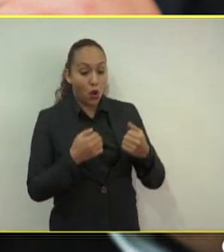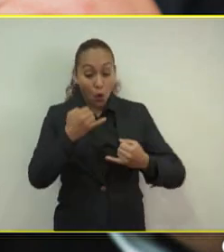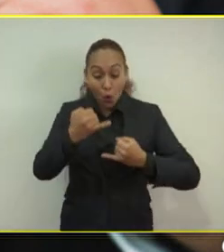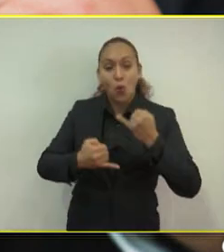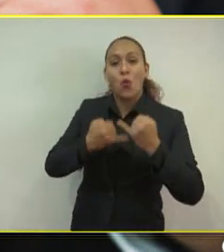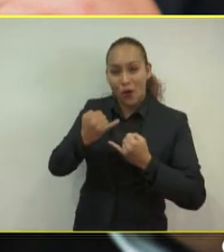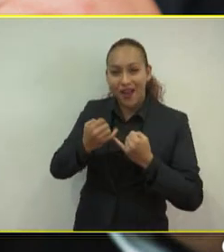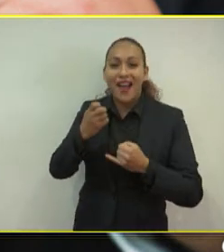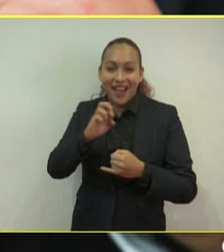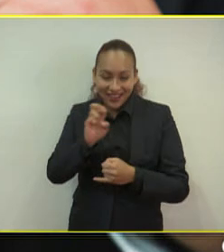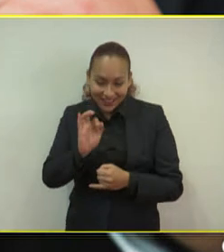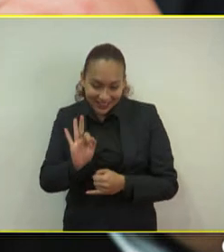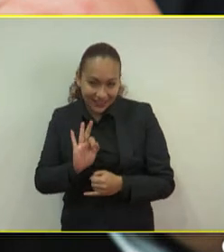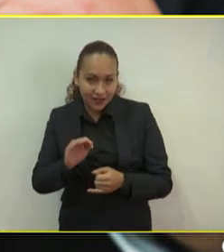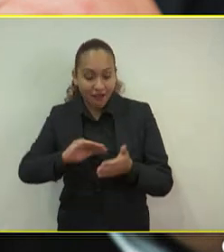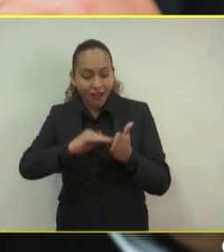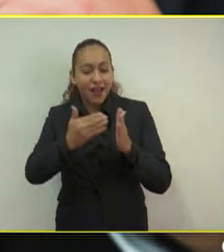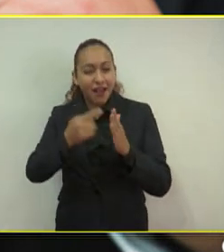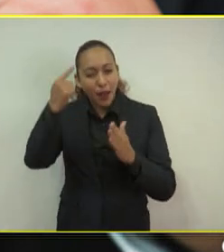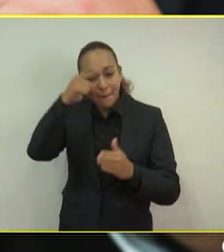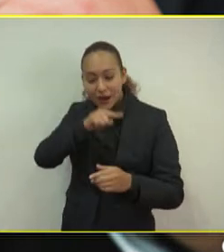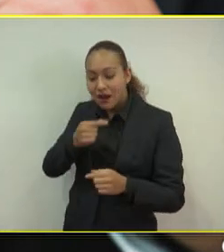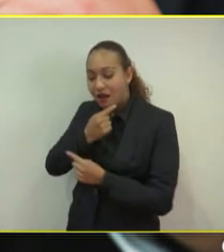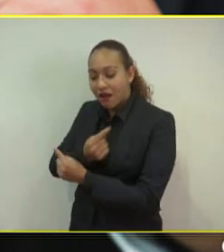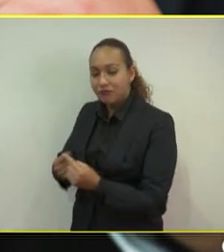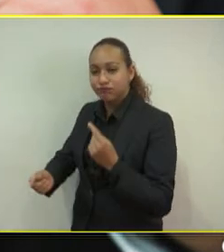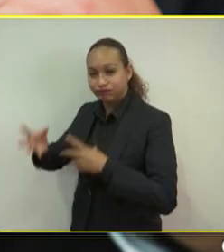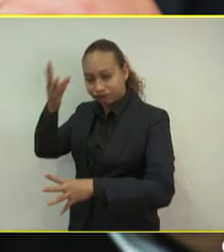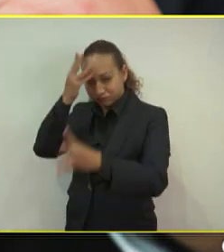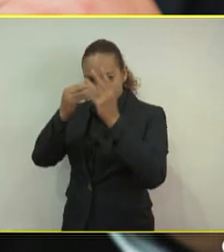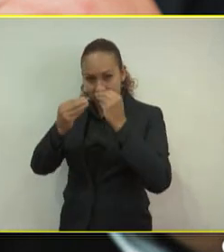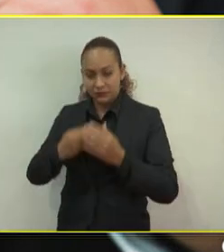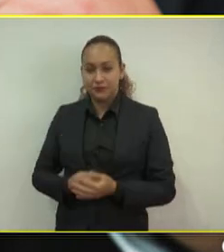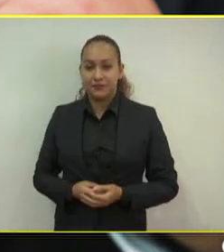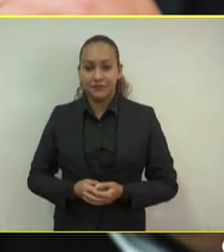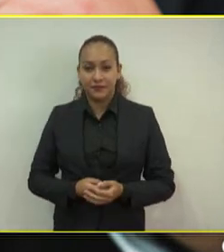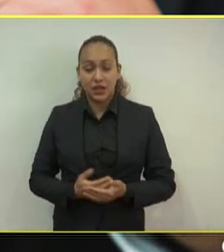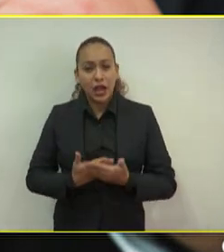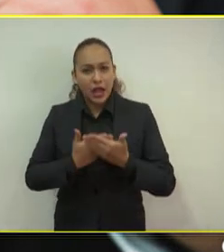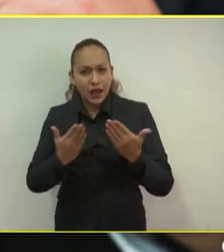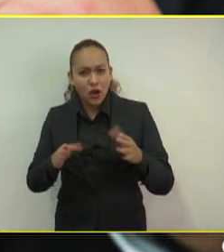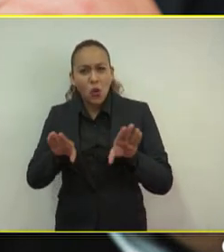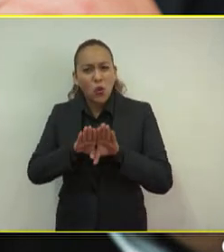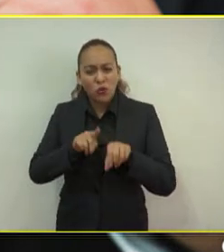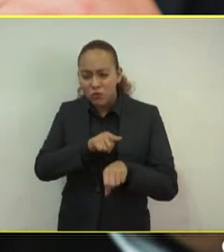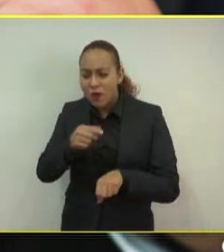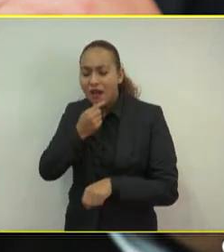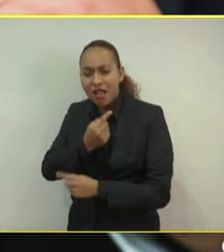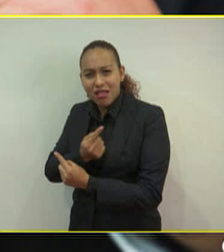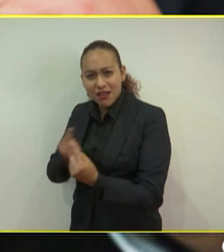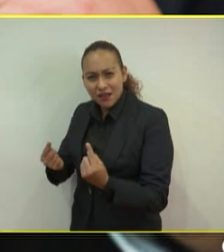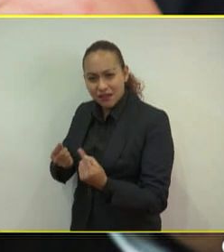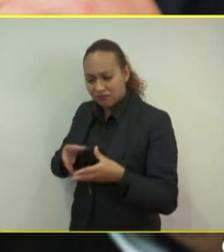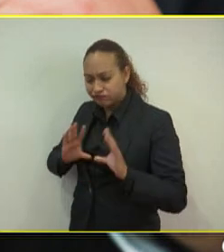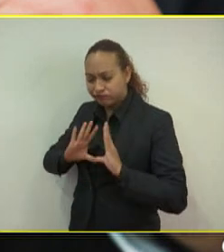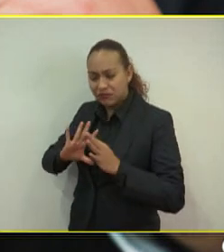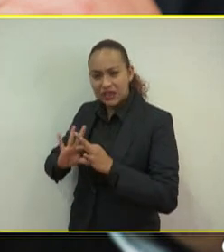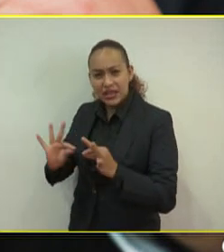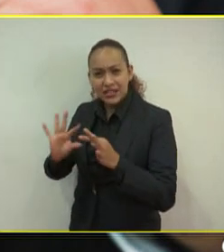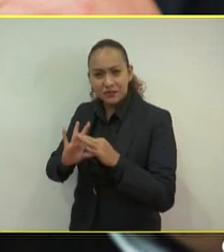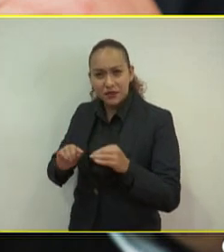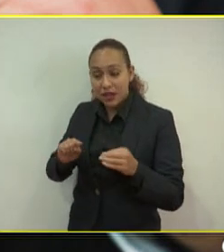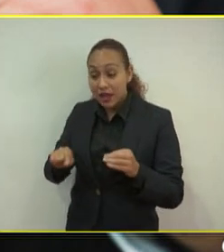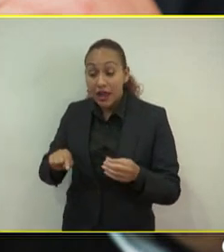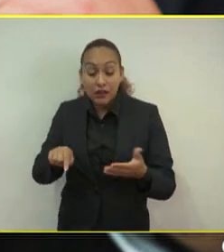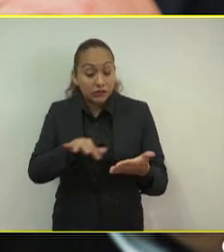juegos o algún método didáctico que se nos ocurra. Un nivel más, ¿cómo le explicarían esto a un niño que no sabe leer y no